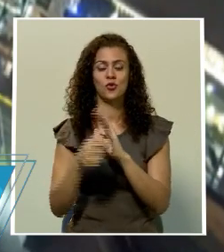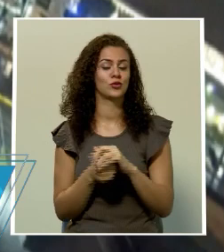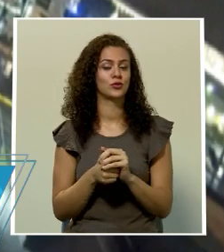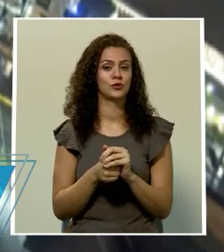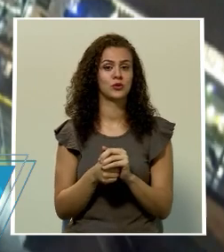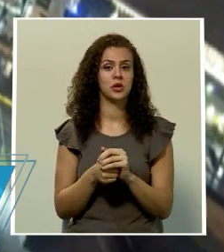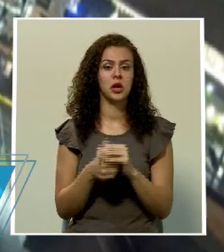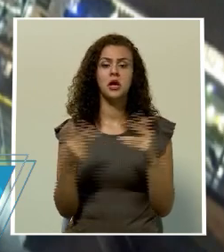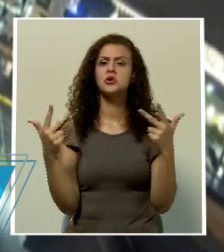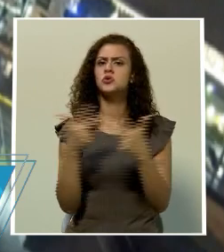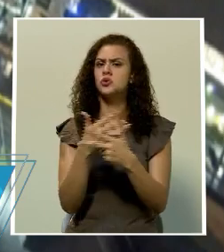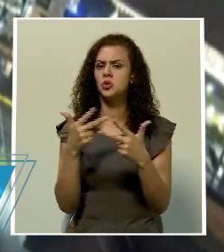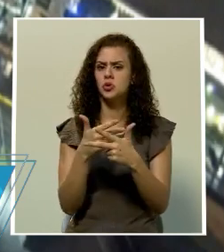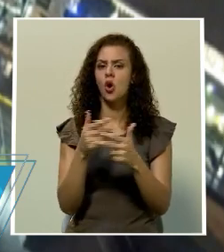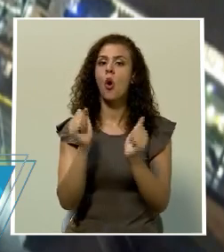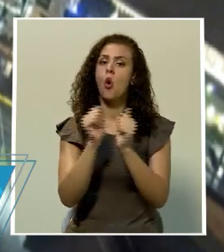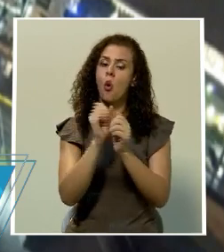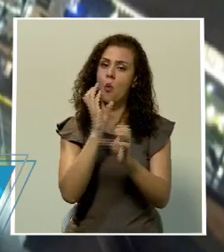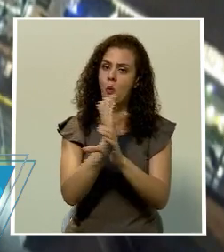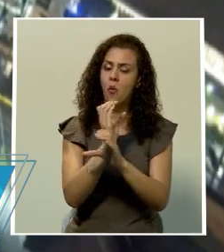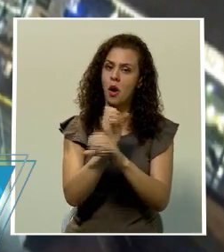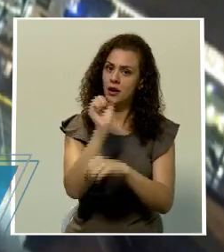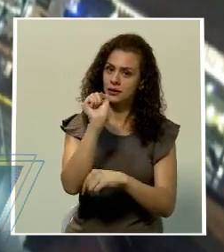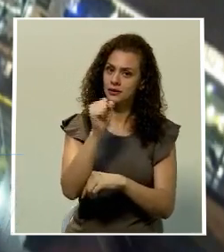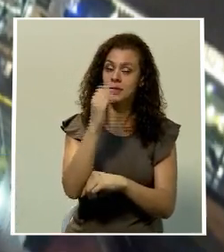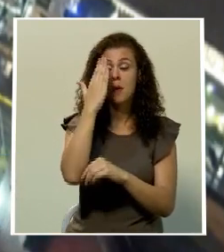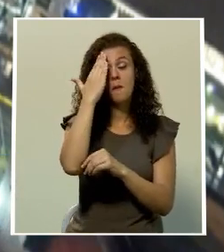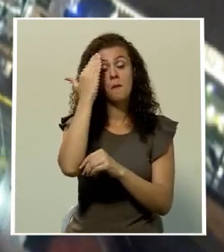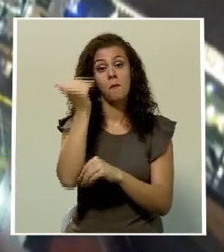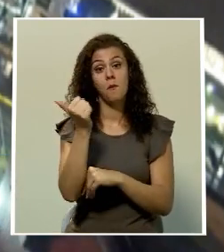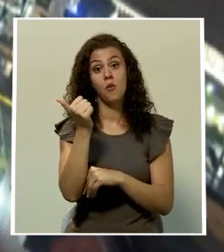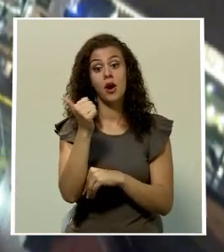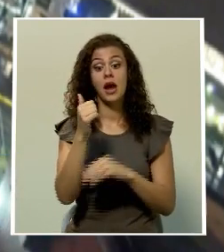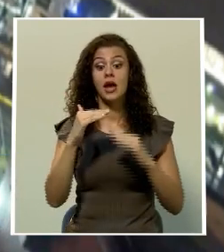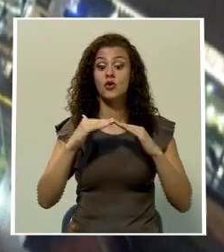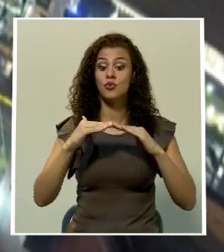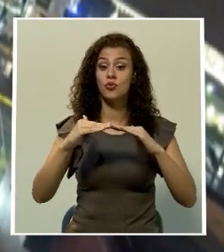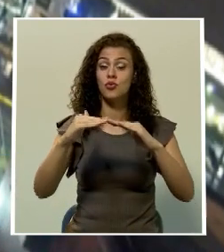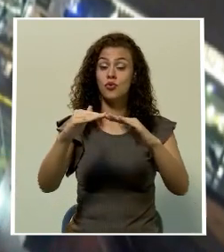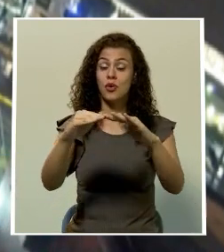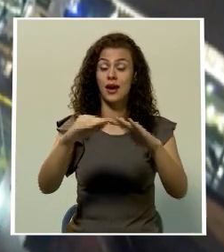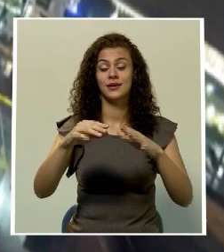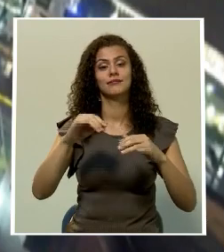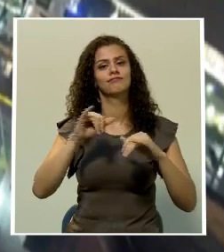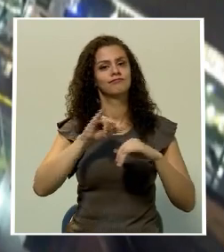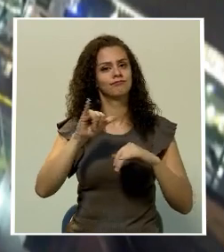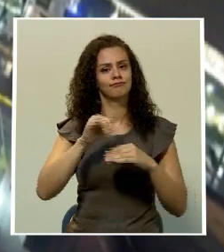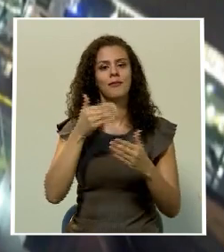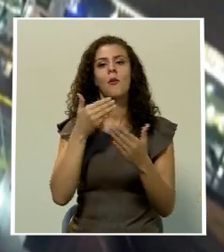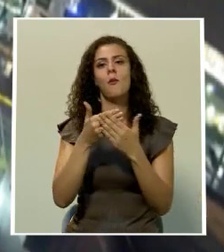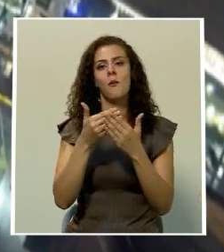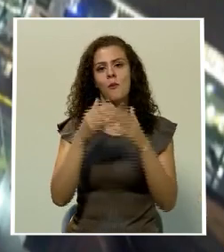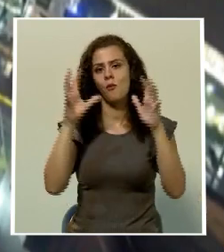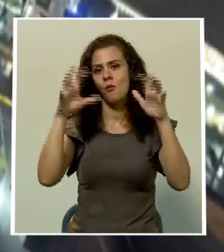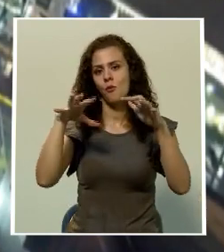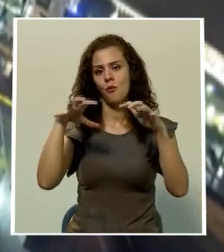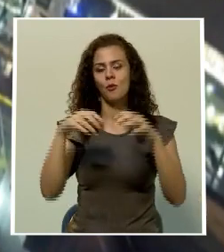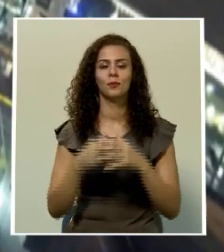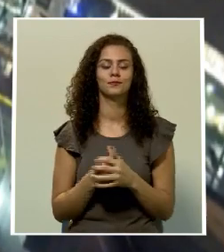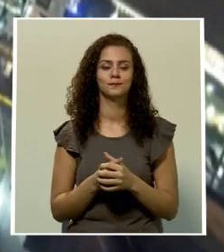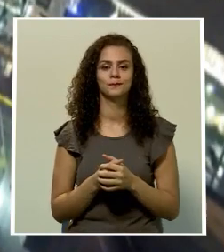minutos. Circular, eso sí, con precaución, porque la superficie de rodaje está muy húmeda.